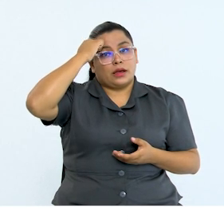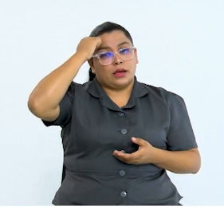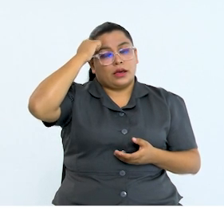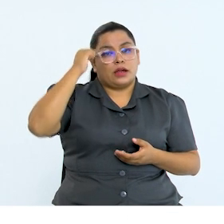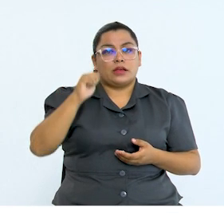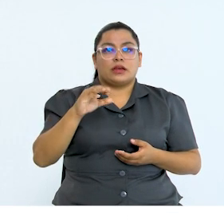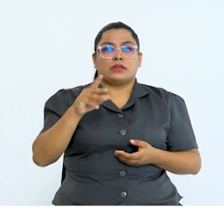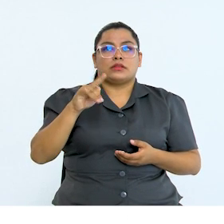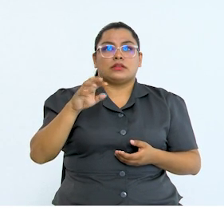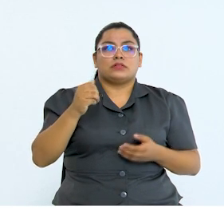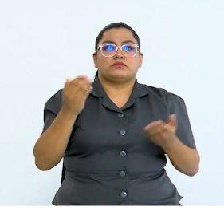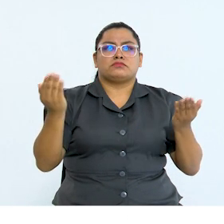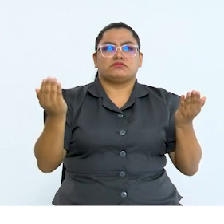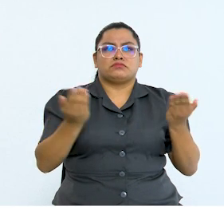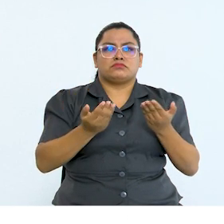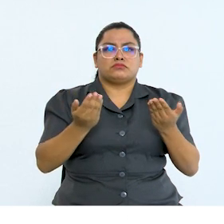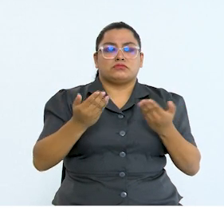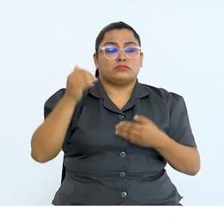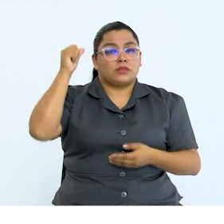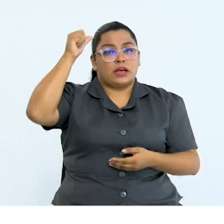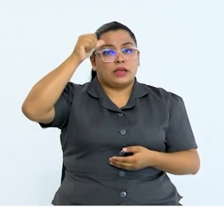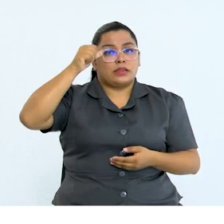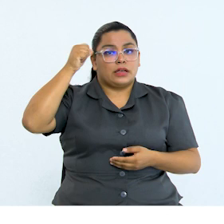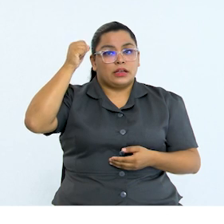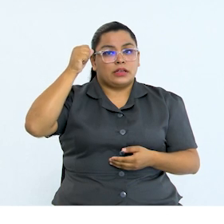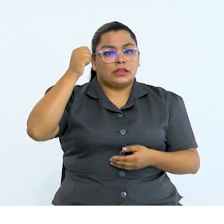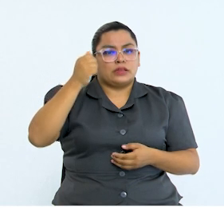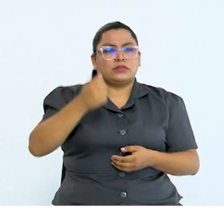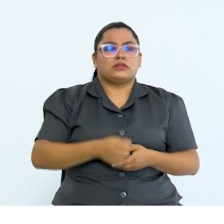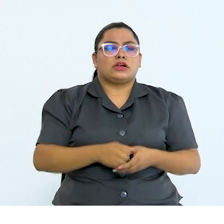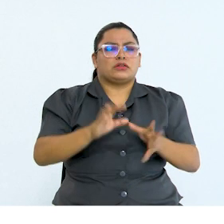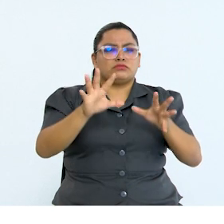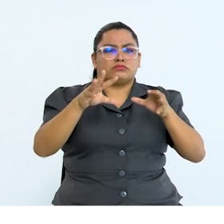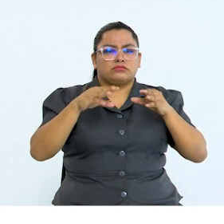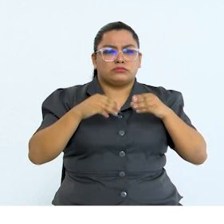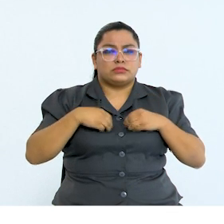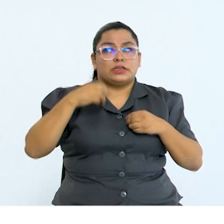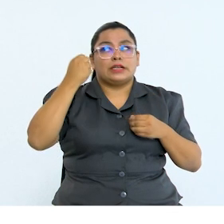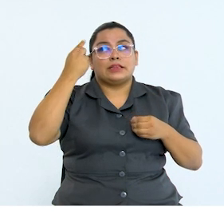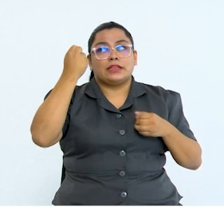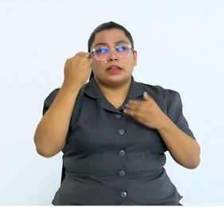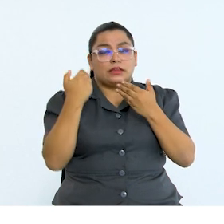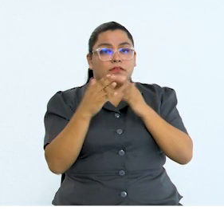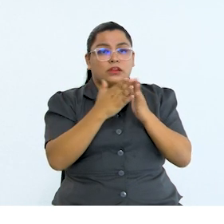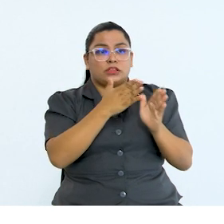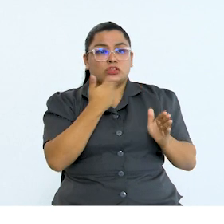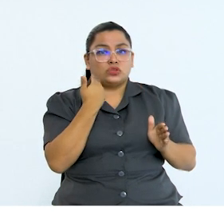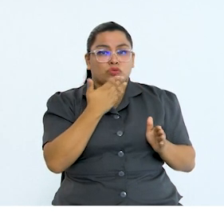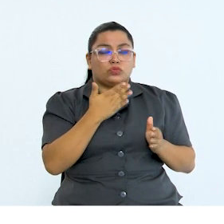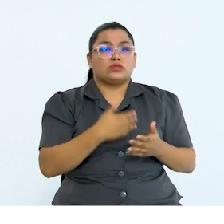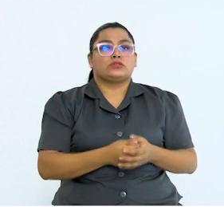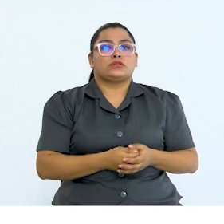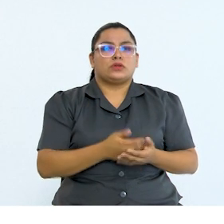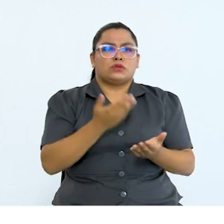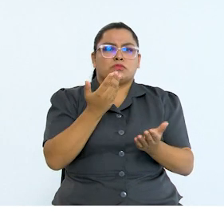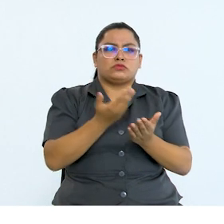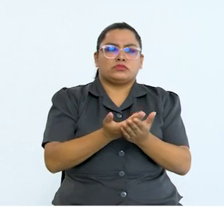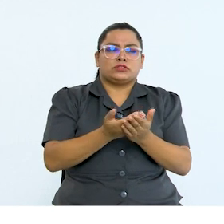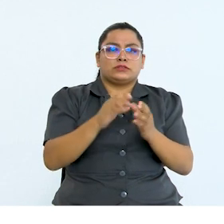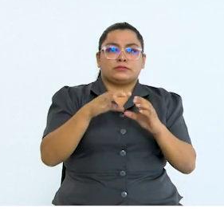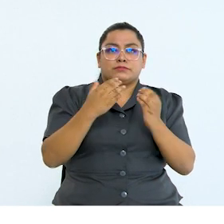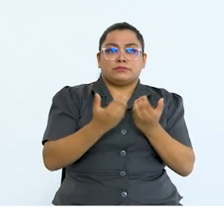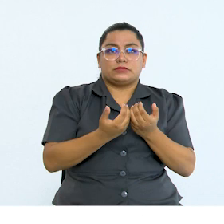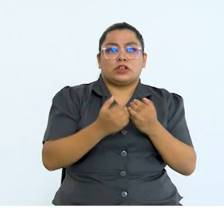a través del análisis, la asimilación y la comprensión de las diferentes situaciones propuestas en la clase.